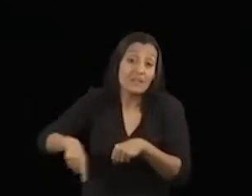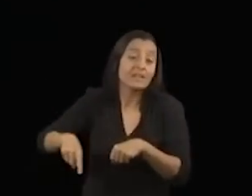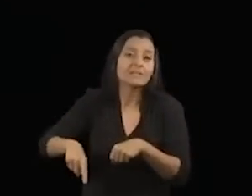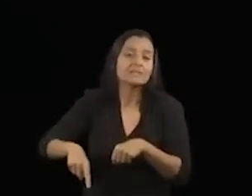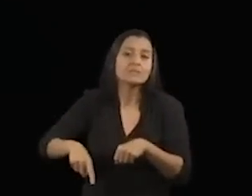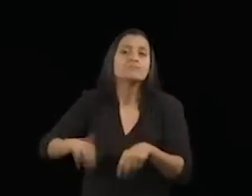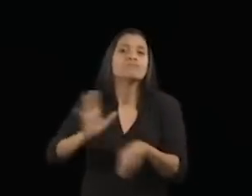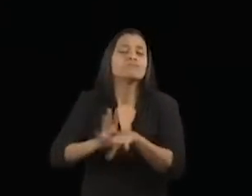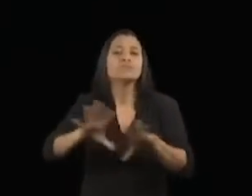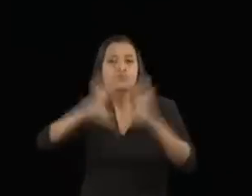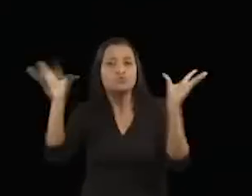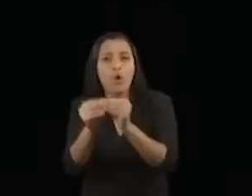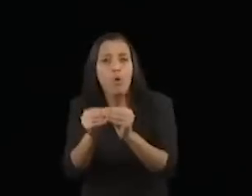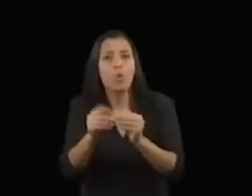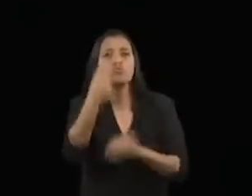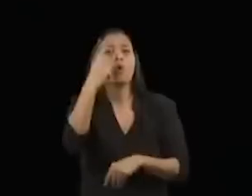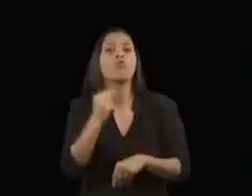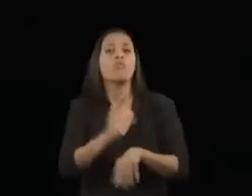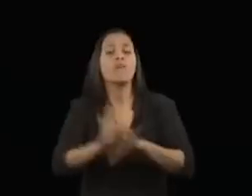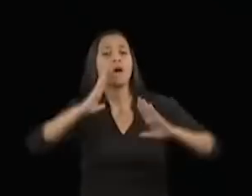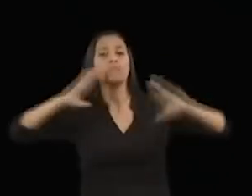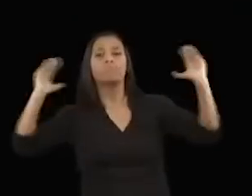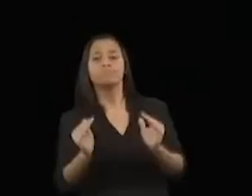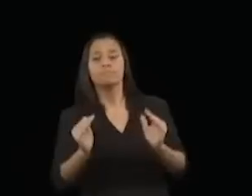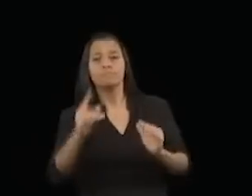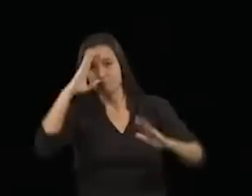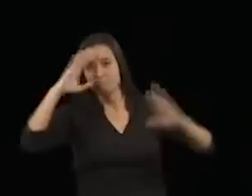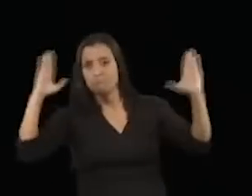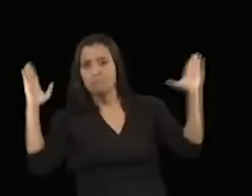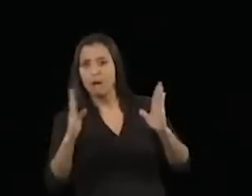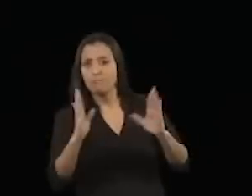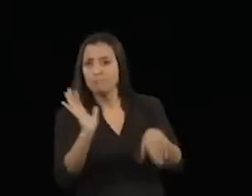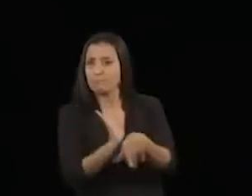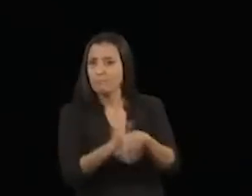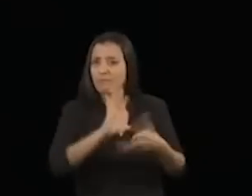día. Con lo cual, y